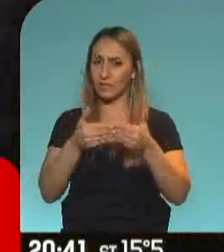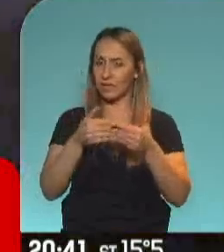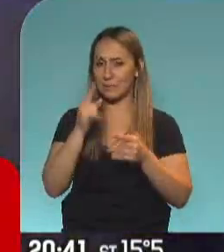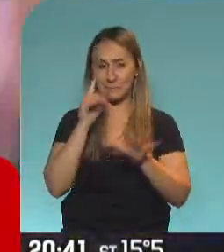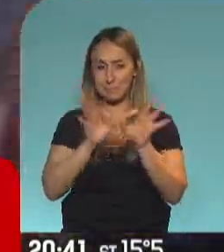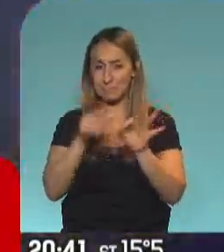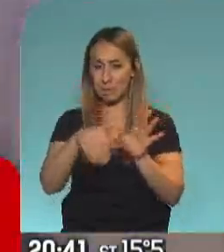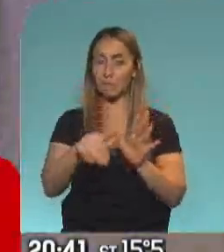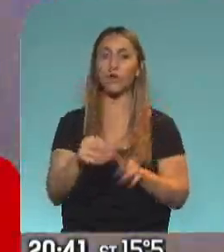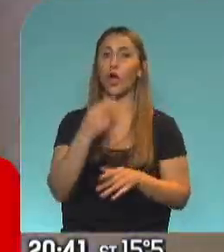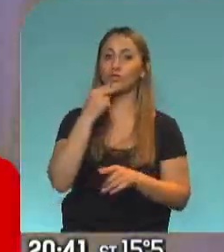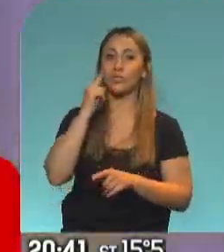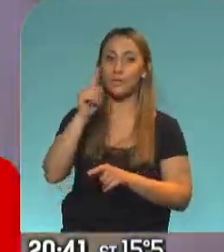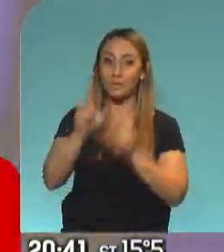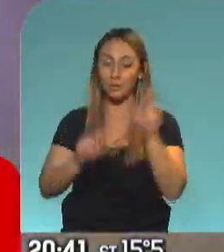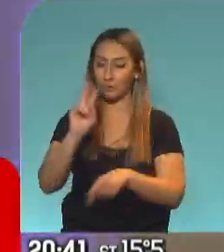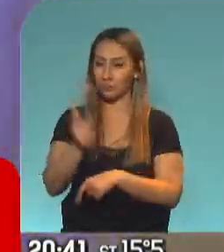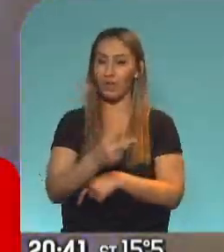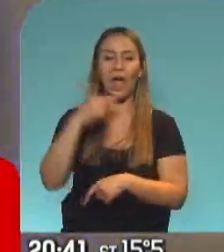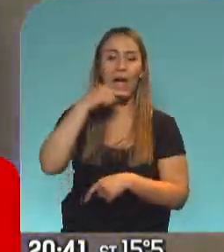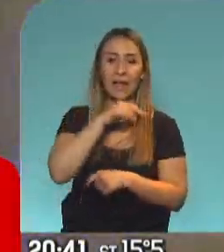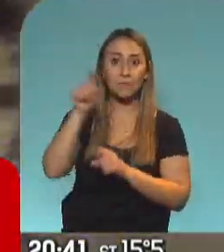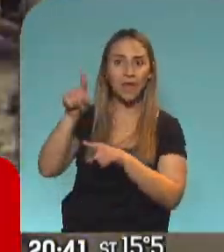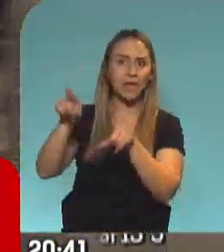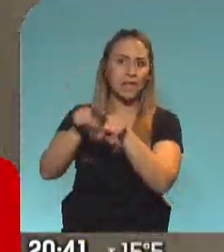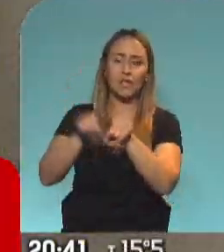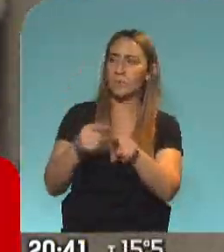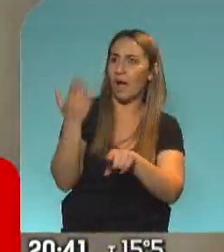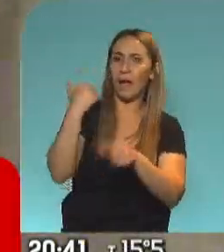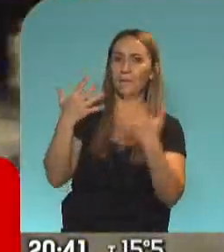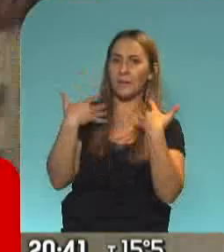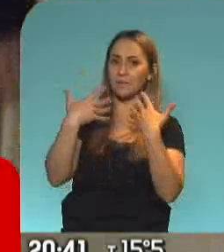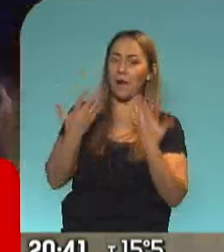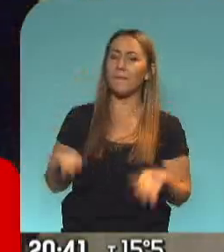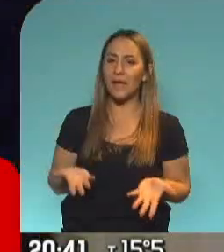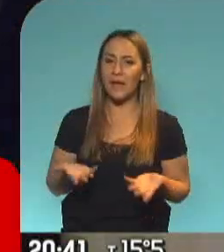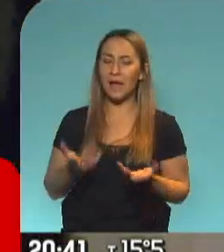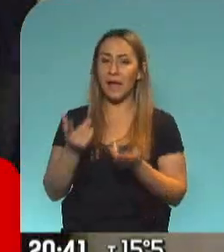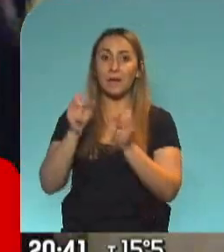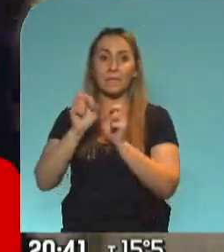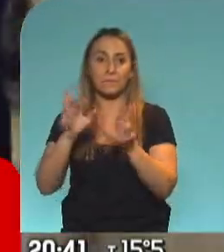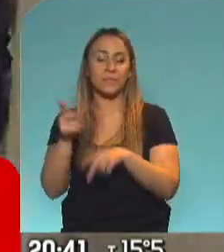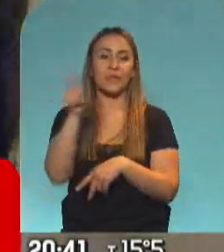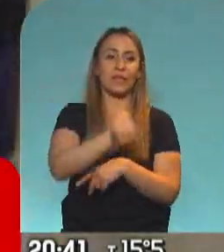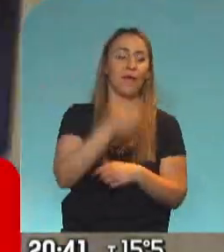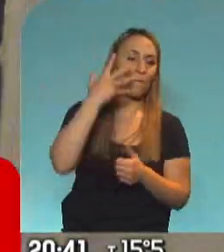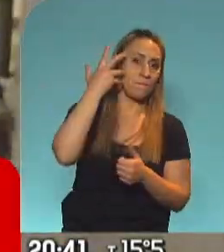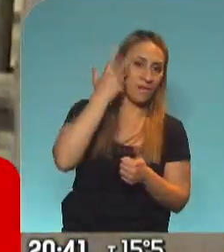muertos, Alemania está como en primavera, mejor que en Francia, España o Italia.